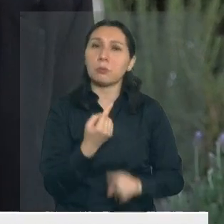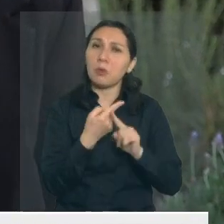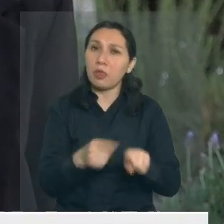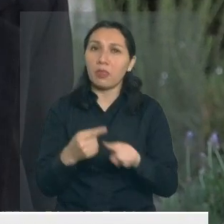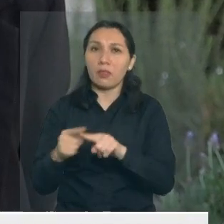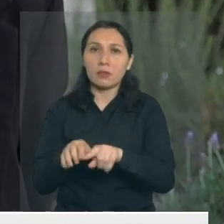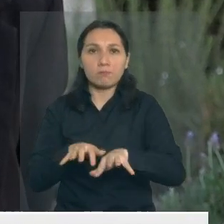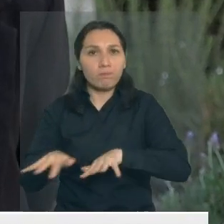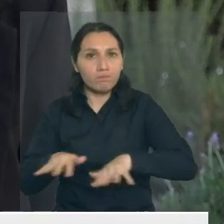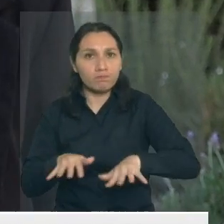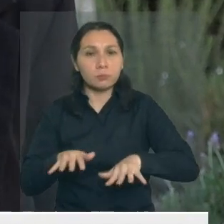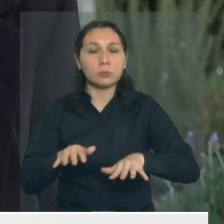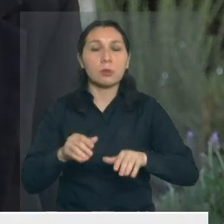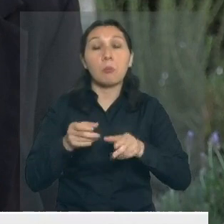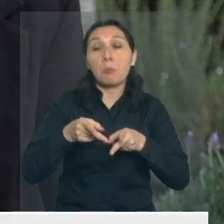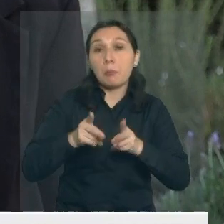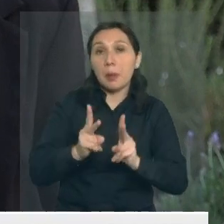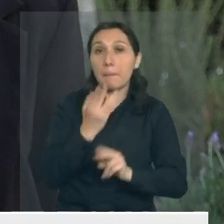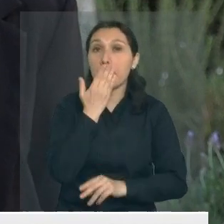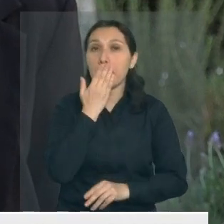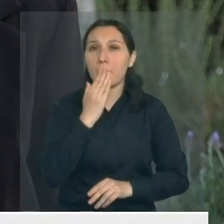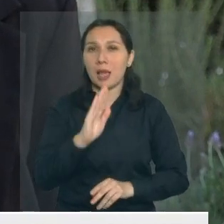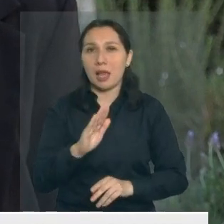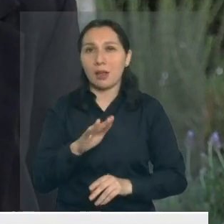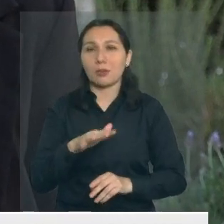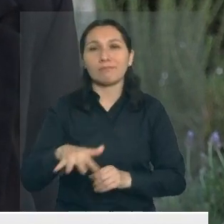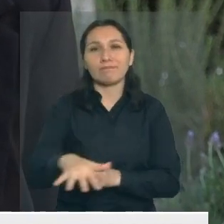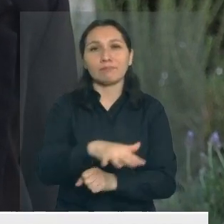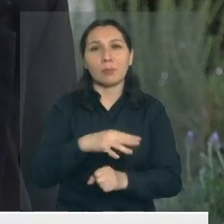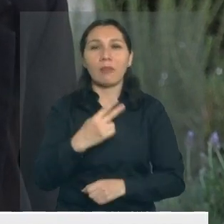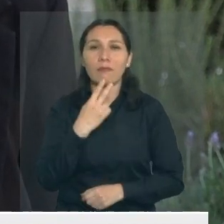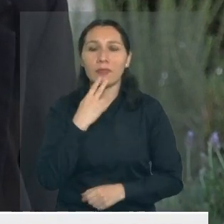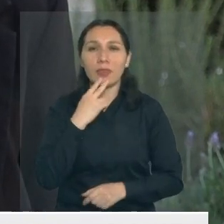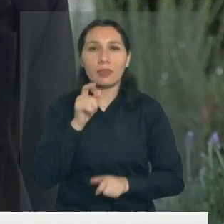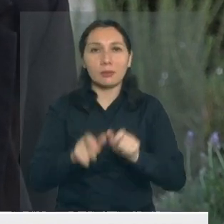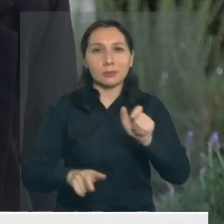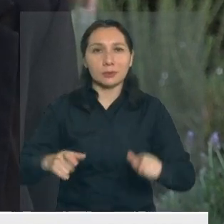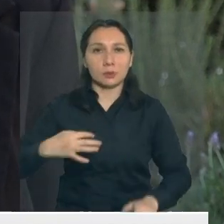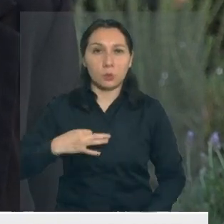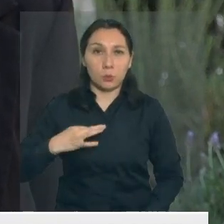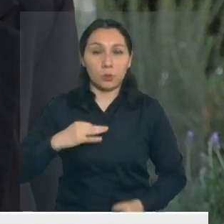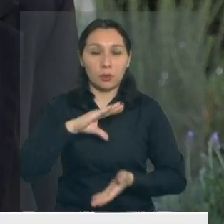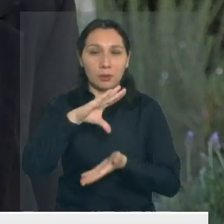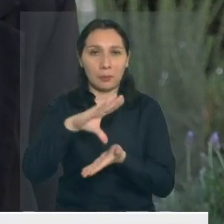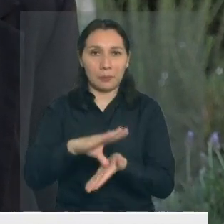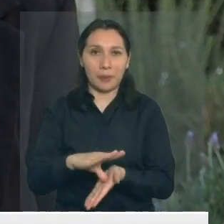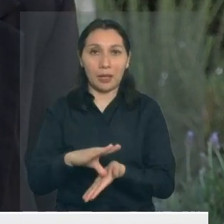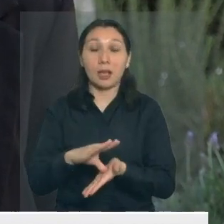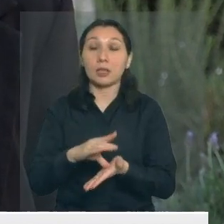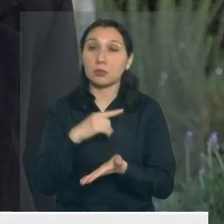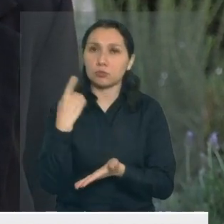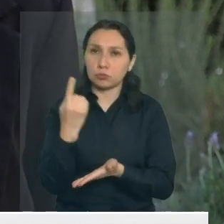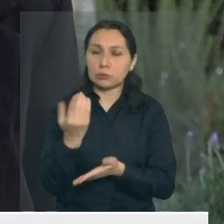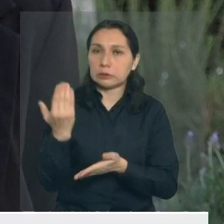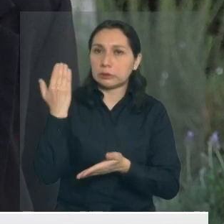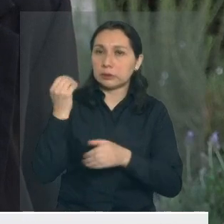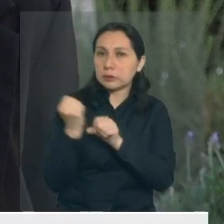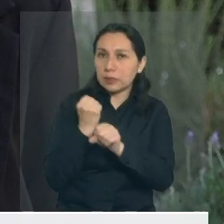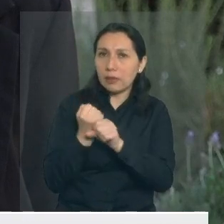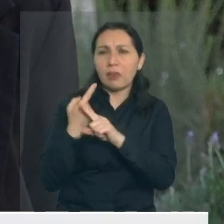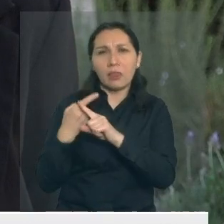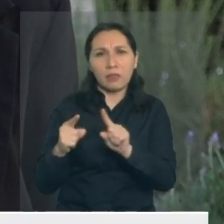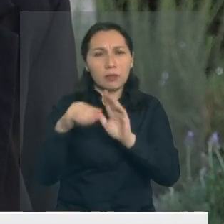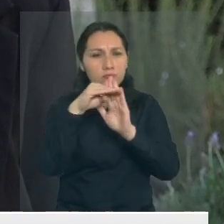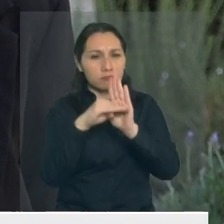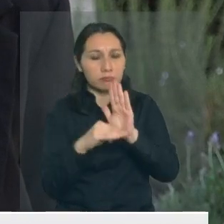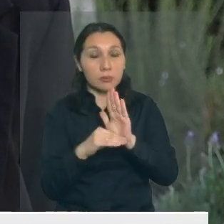distintas acciones que nos permitan mejorar las condiciones de vida de los ciudadanos de nuestro país. Es por eso que hemos estado trabajando en distintas